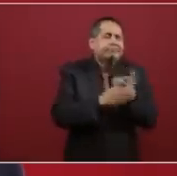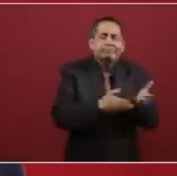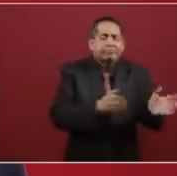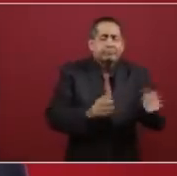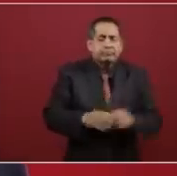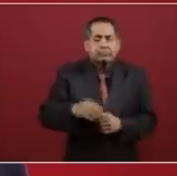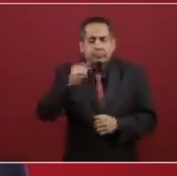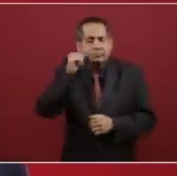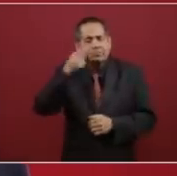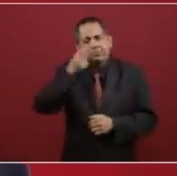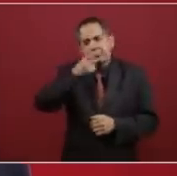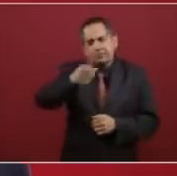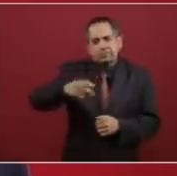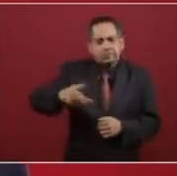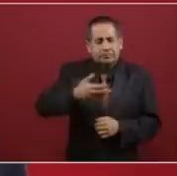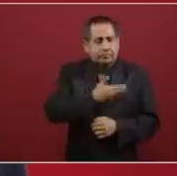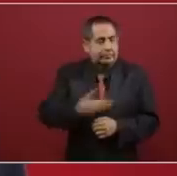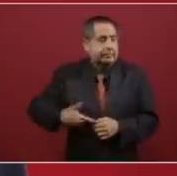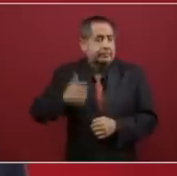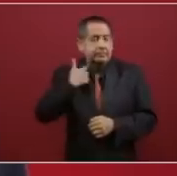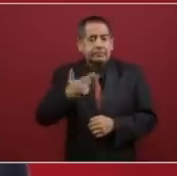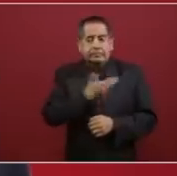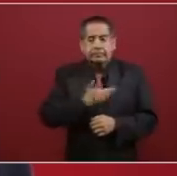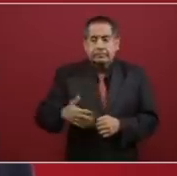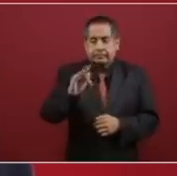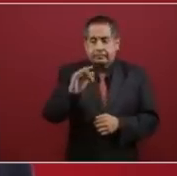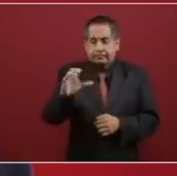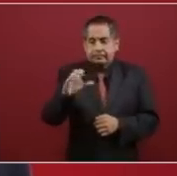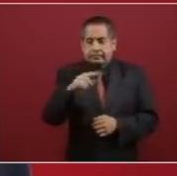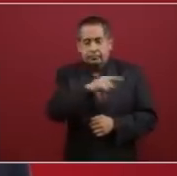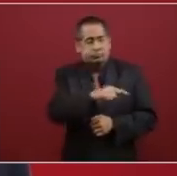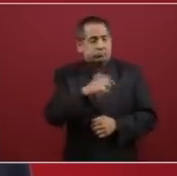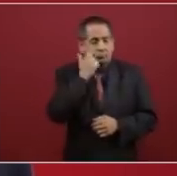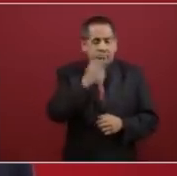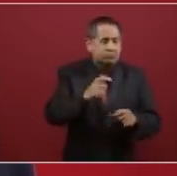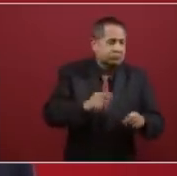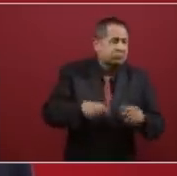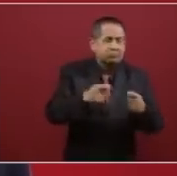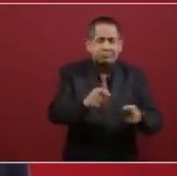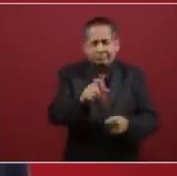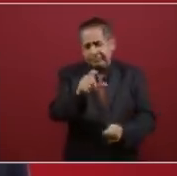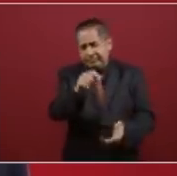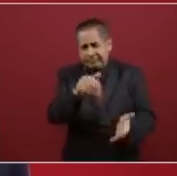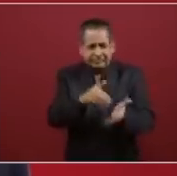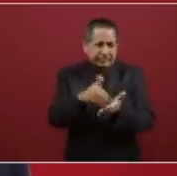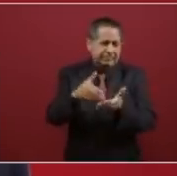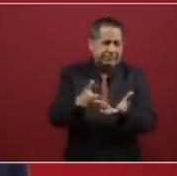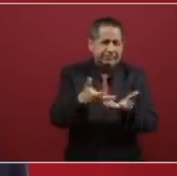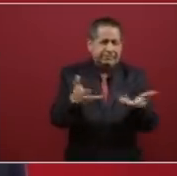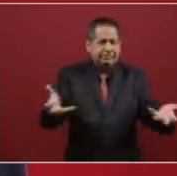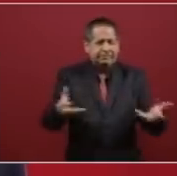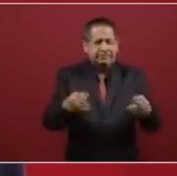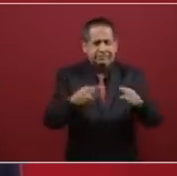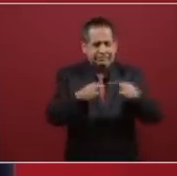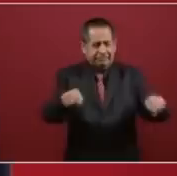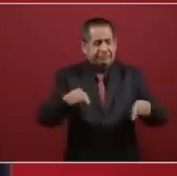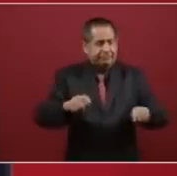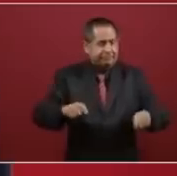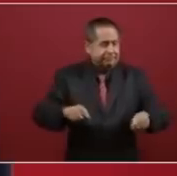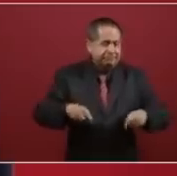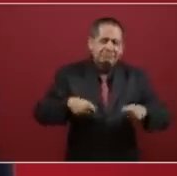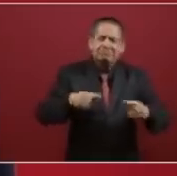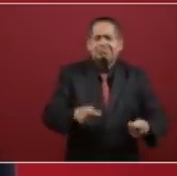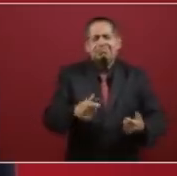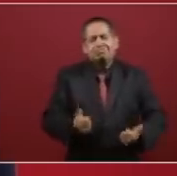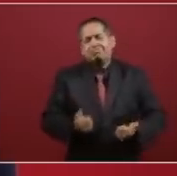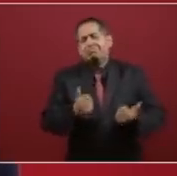el presidente Calderón apostó a entregar 20 millones de hectáreas del territorio nacional